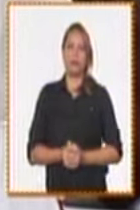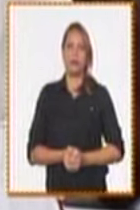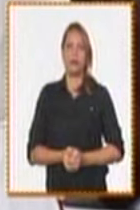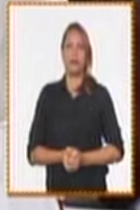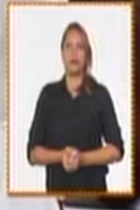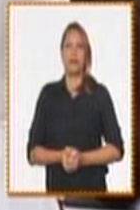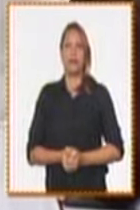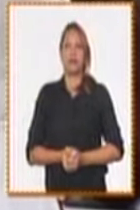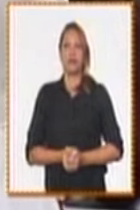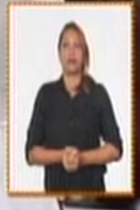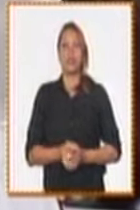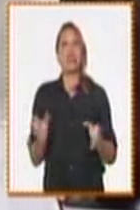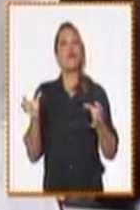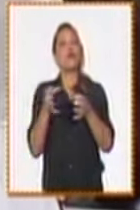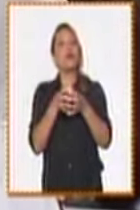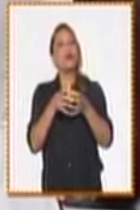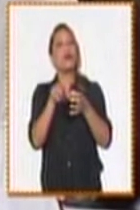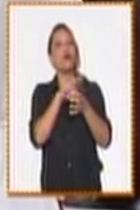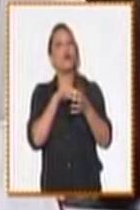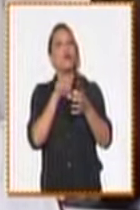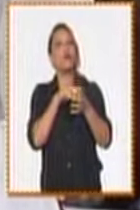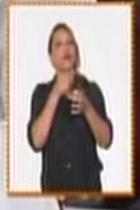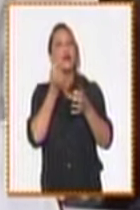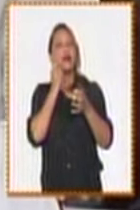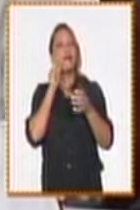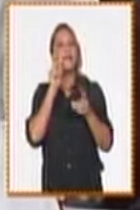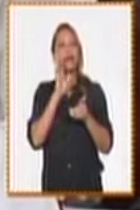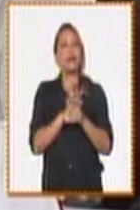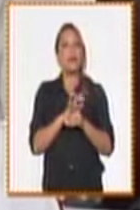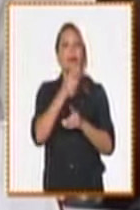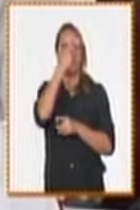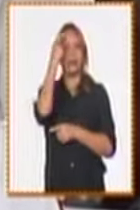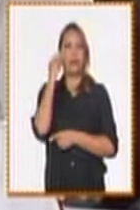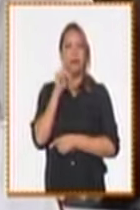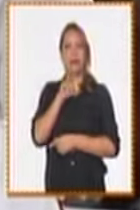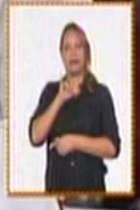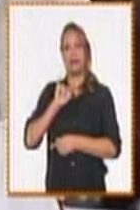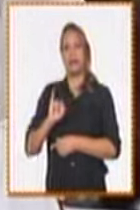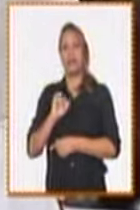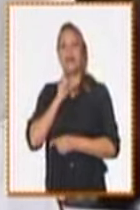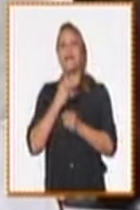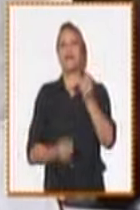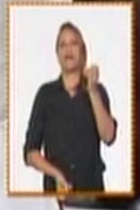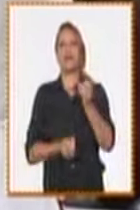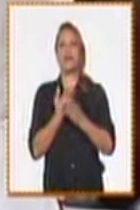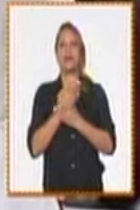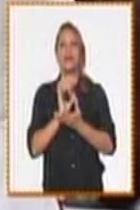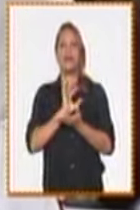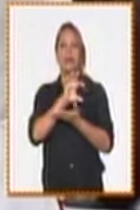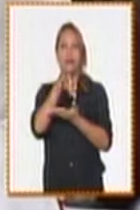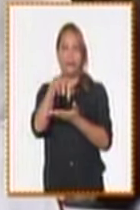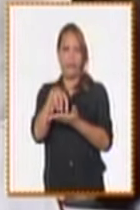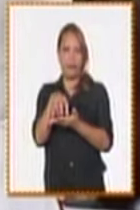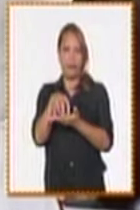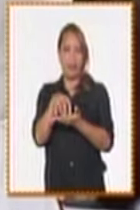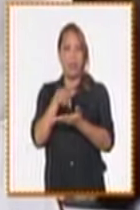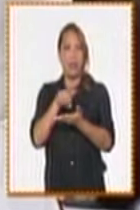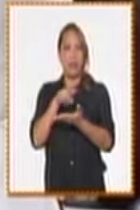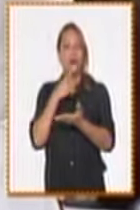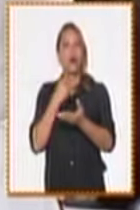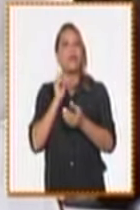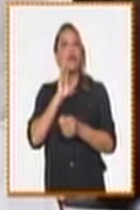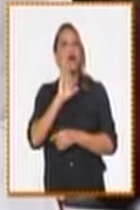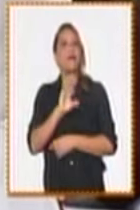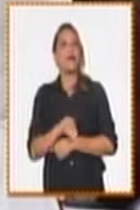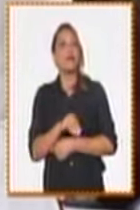es una oligarquía que tiene su nacimiento en el siglo XVI, con la fundación de la villa. Y cuando hablamos de la fundación de la